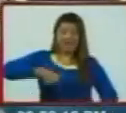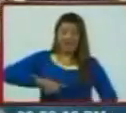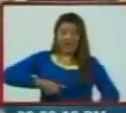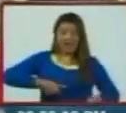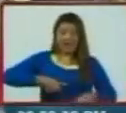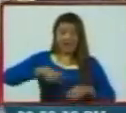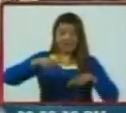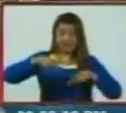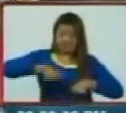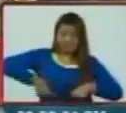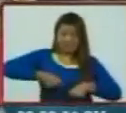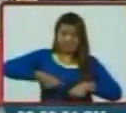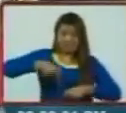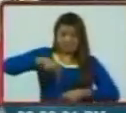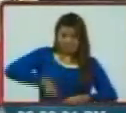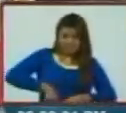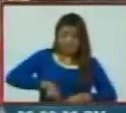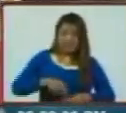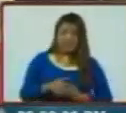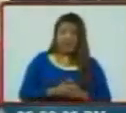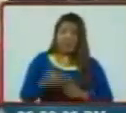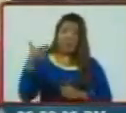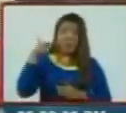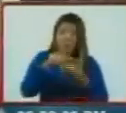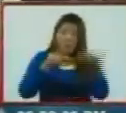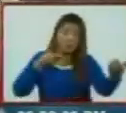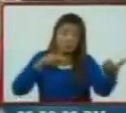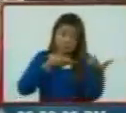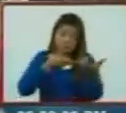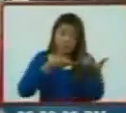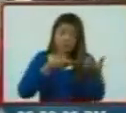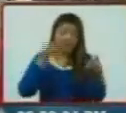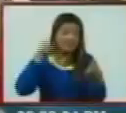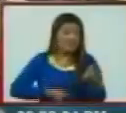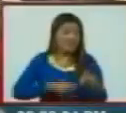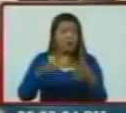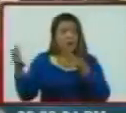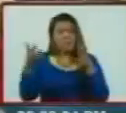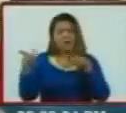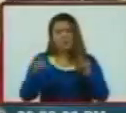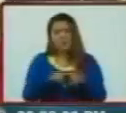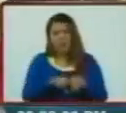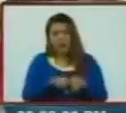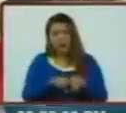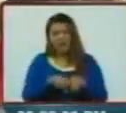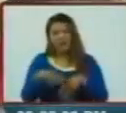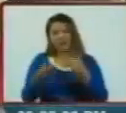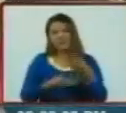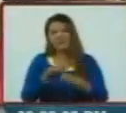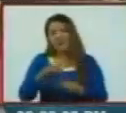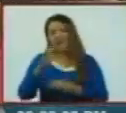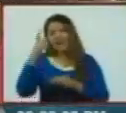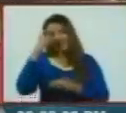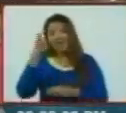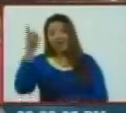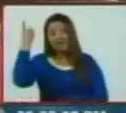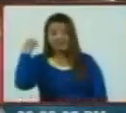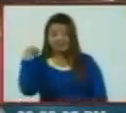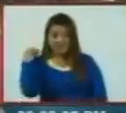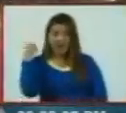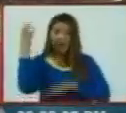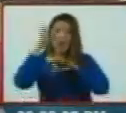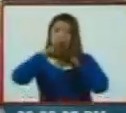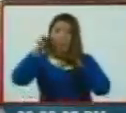tiro realmente, pues, una emboscada, similar a la emboscada que nos hicieron en el día de ayer en el